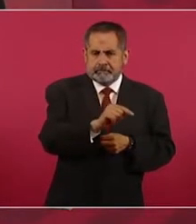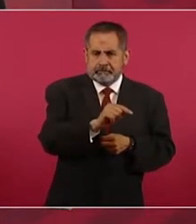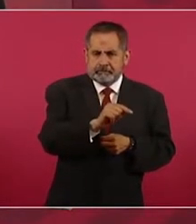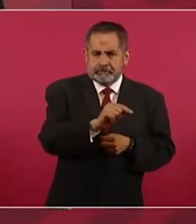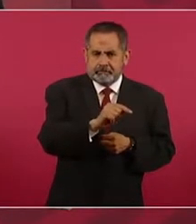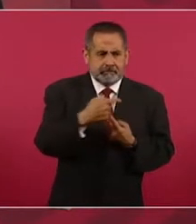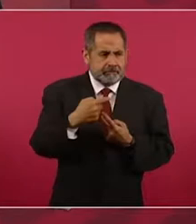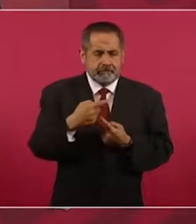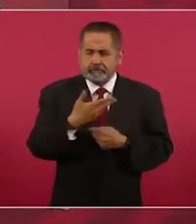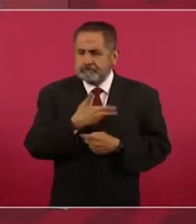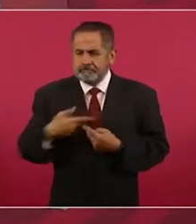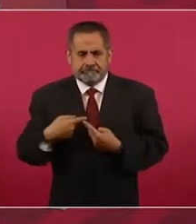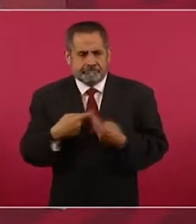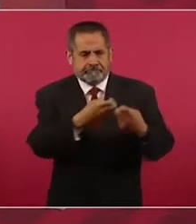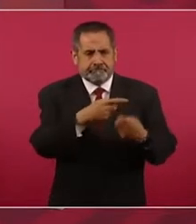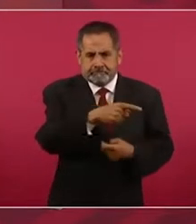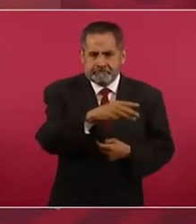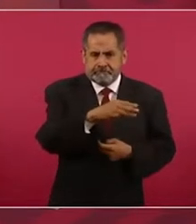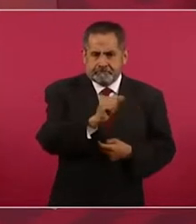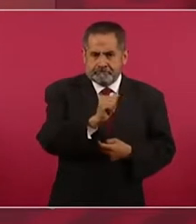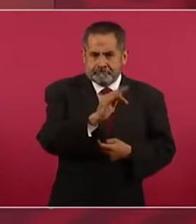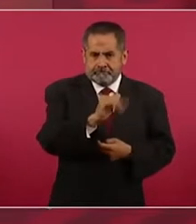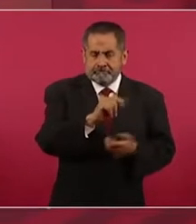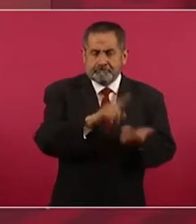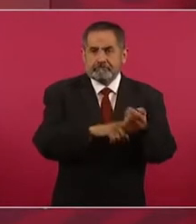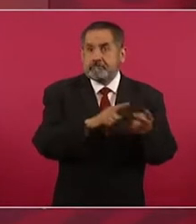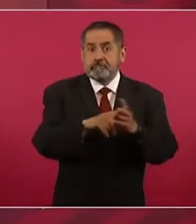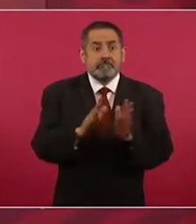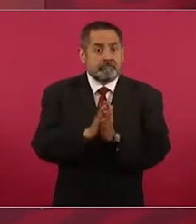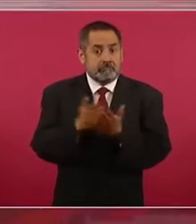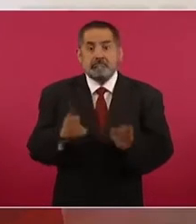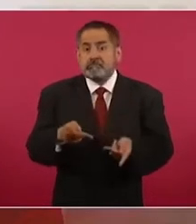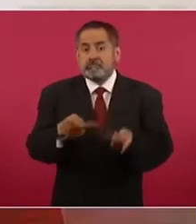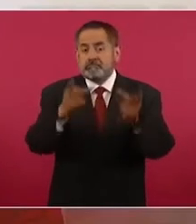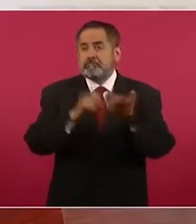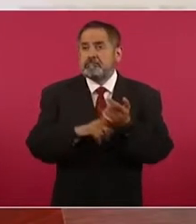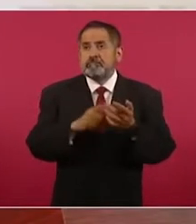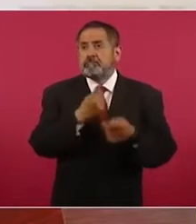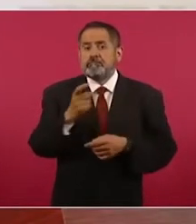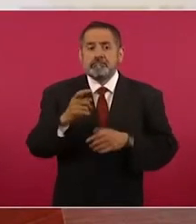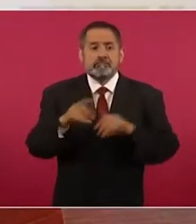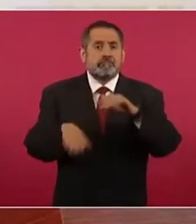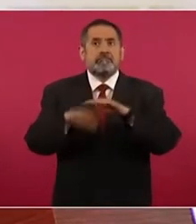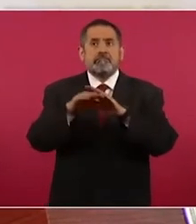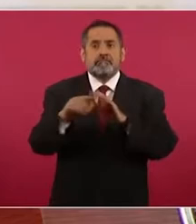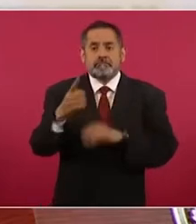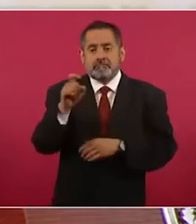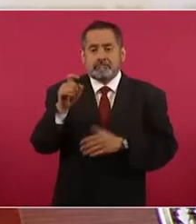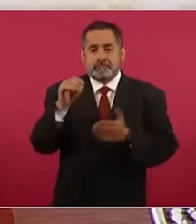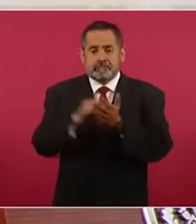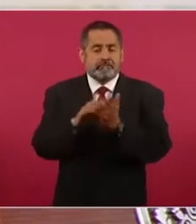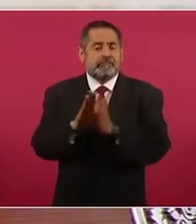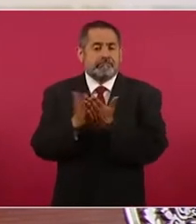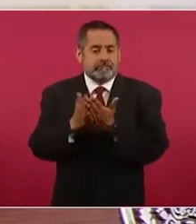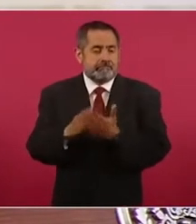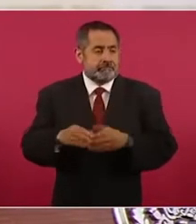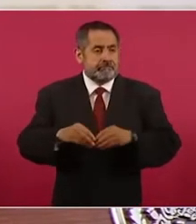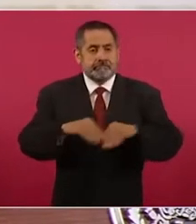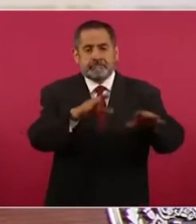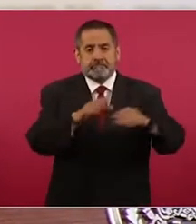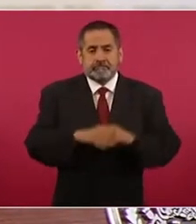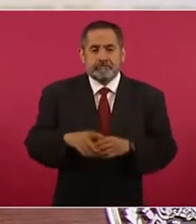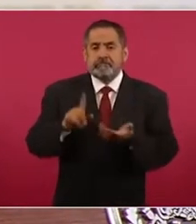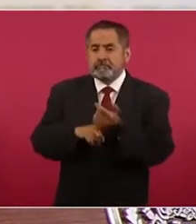nos robó la presidencia. Ese llegó a 120, ese lo edité